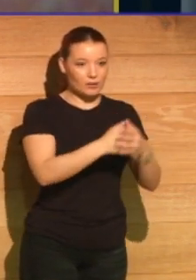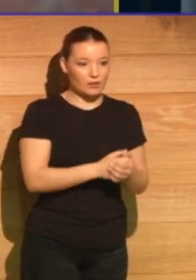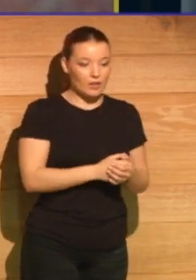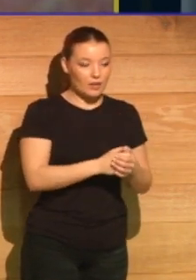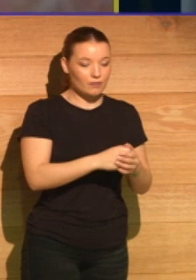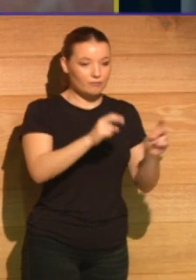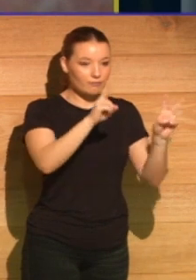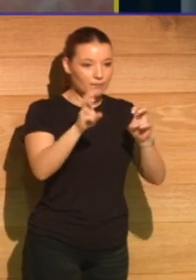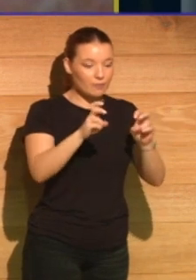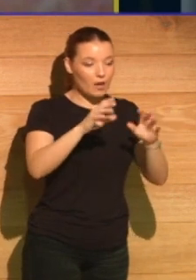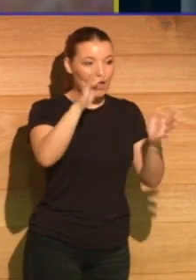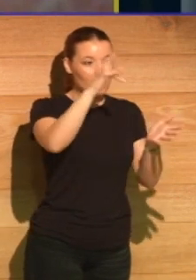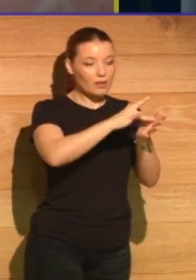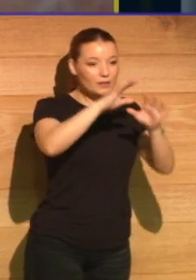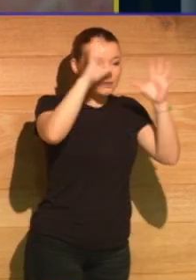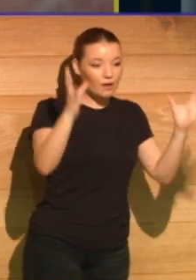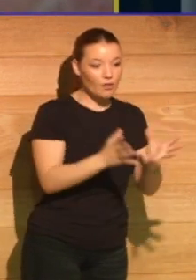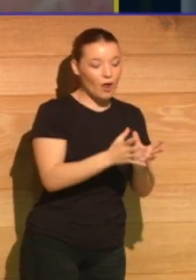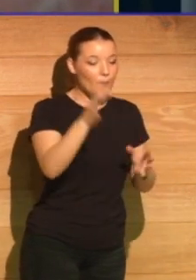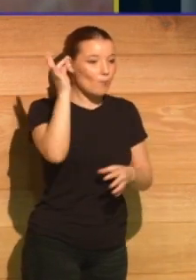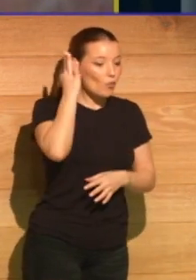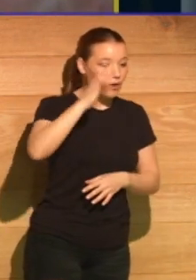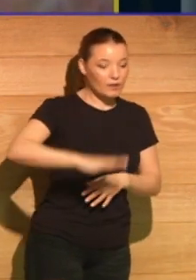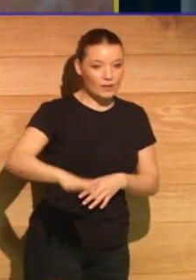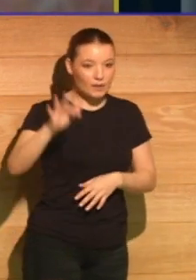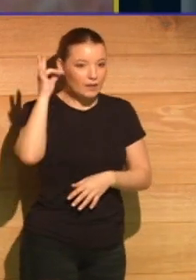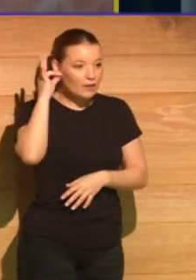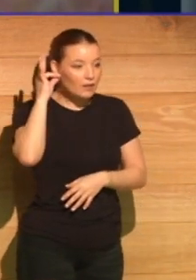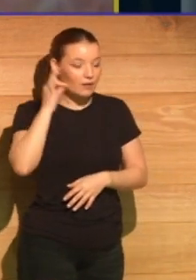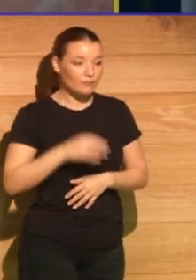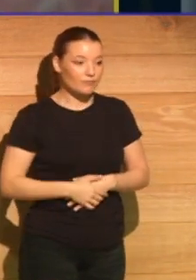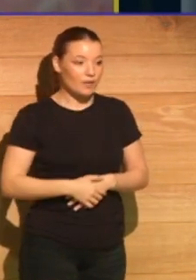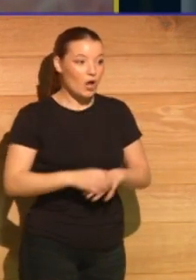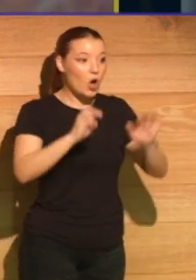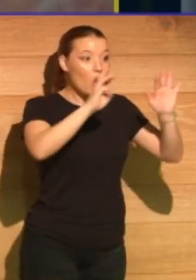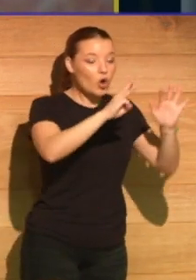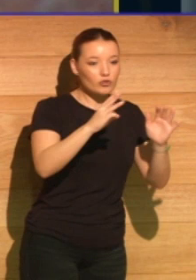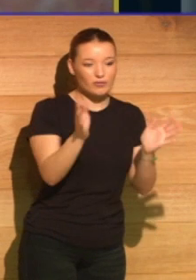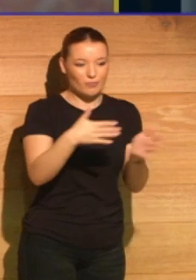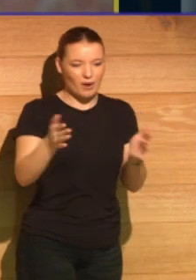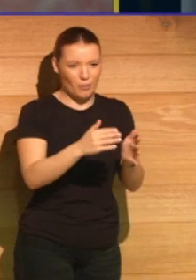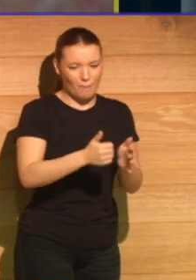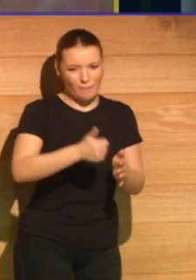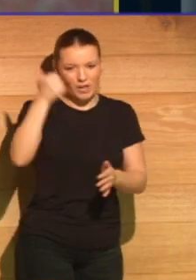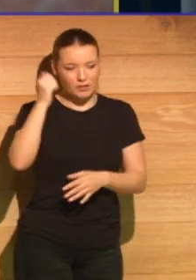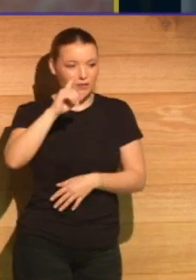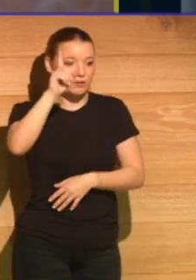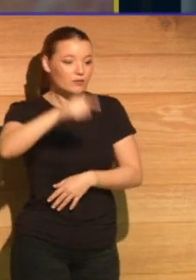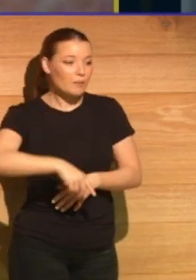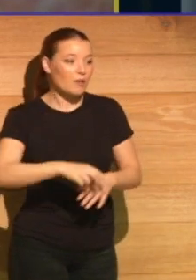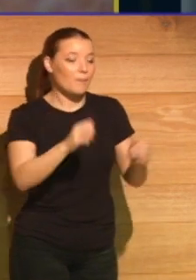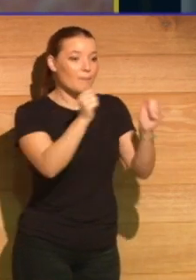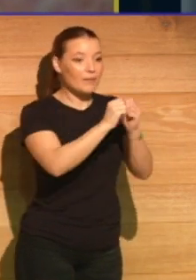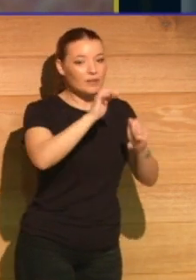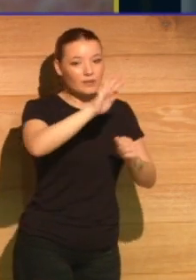Ciencia. De 8 de marzo llevamos muchos más y de 25 de noviembre, lamentablemente, también.